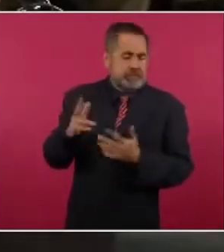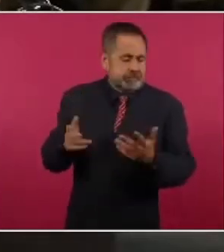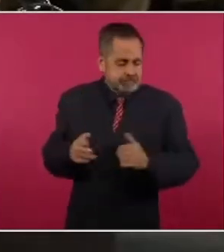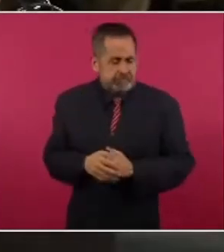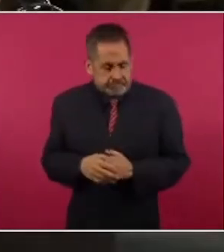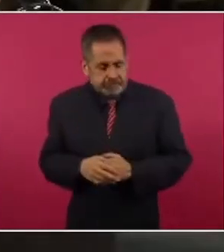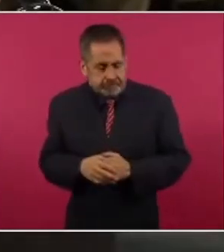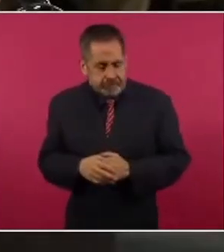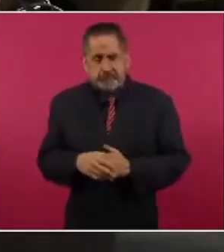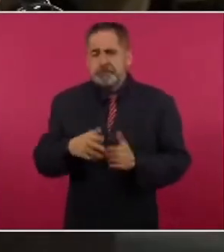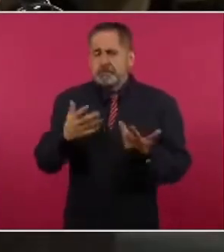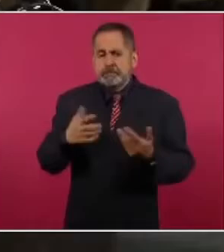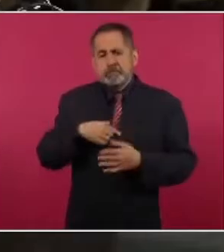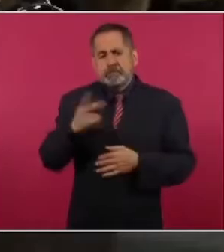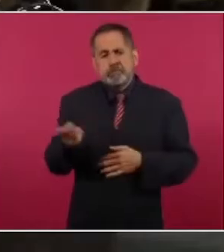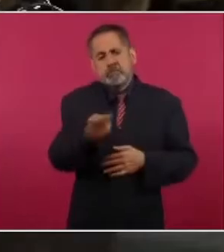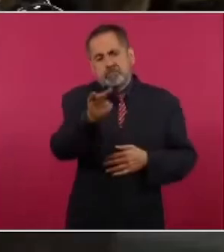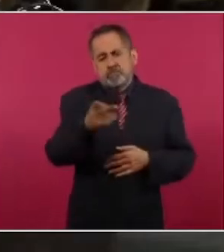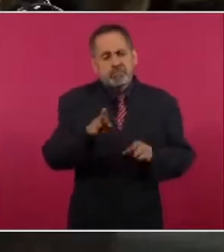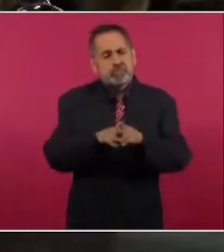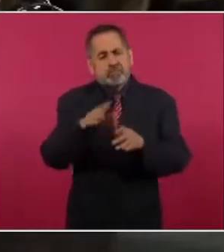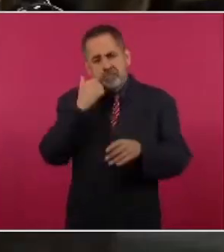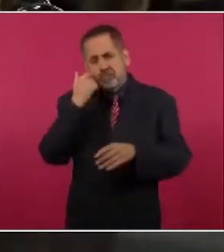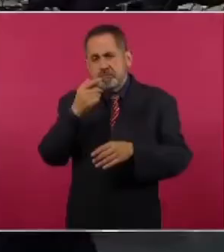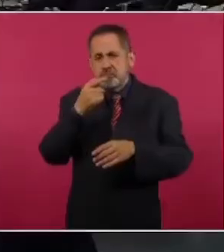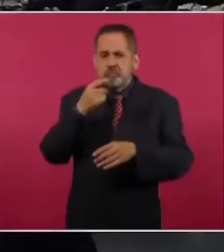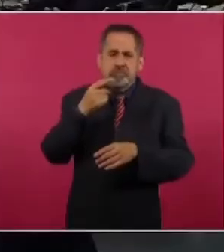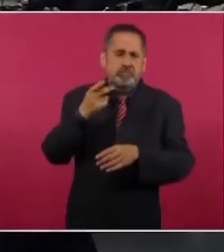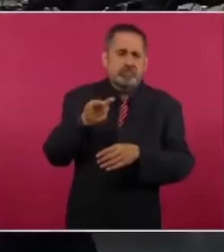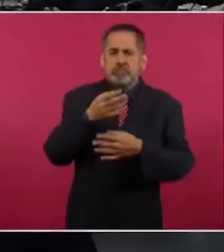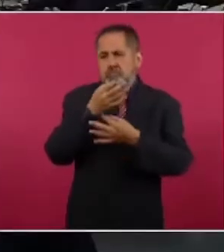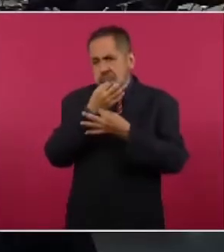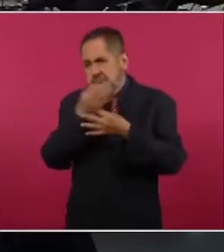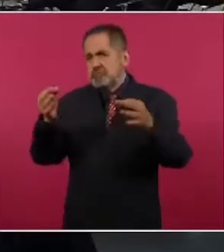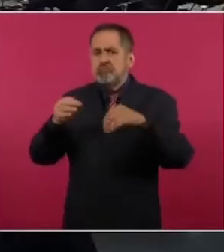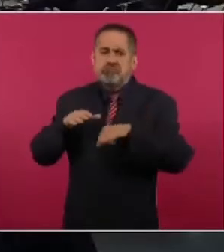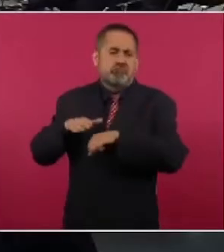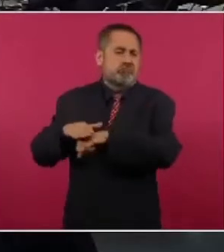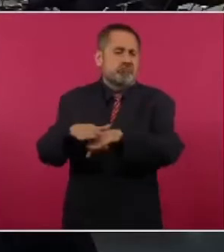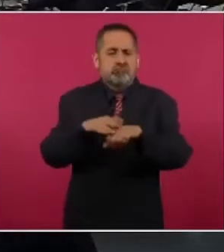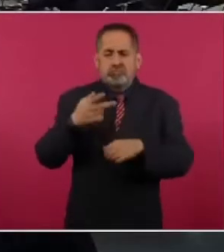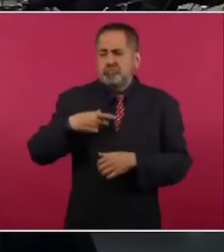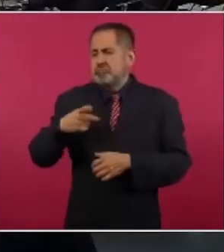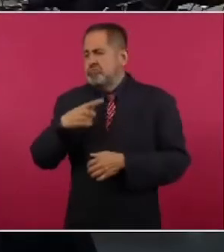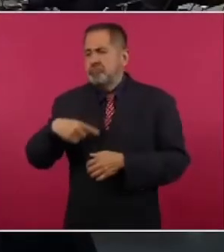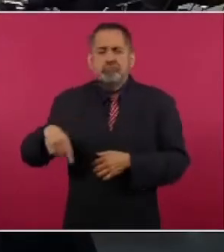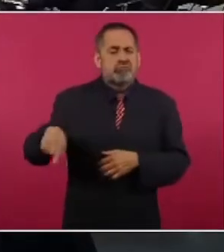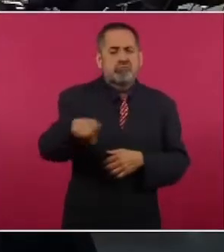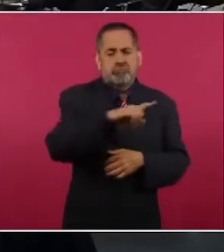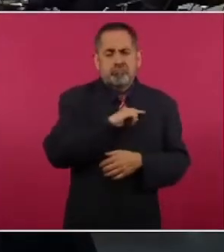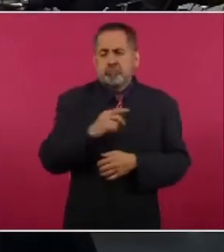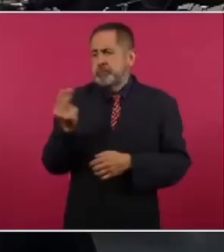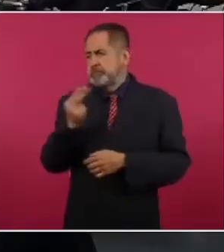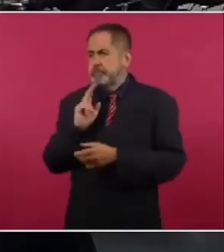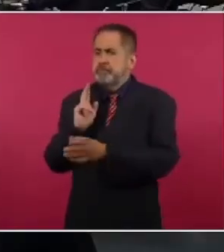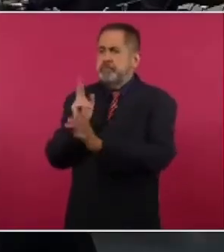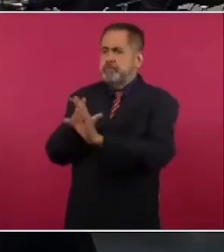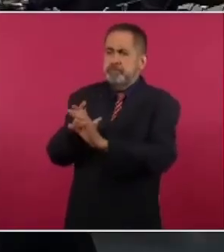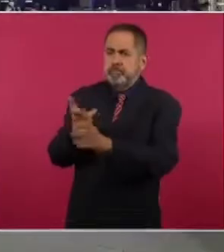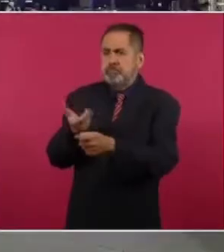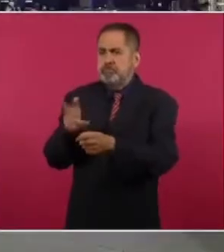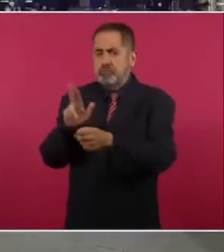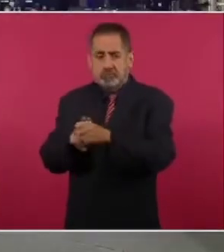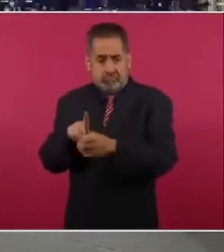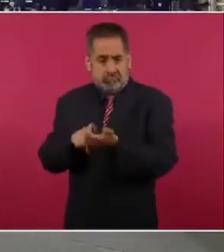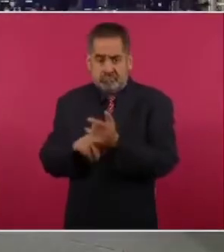yo le quisiera preguntar cuál sería el mensaje que le daría a todas las usuarias y los usuarios de estos hospitales nacionales que ahora